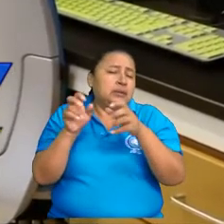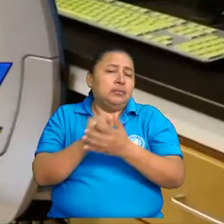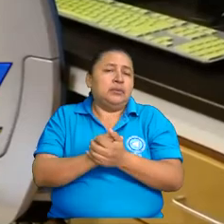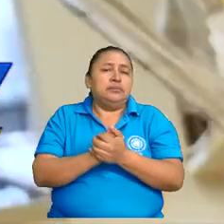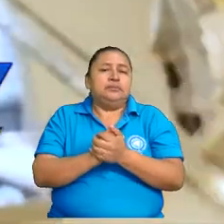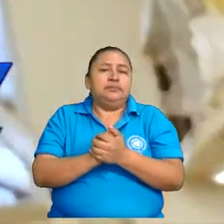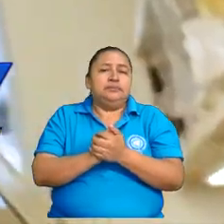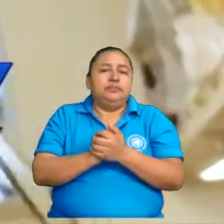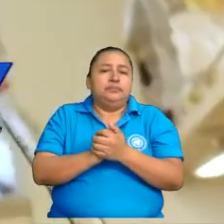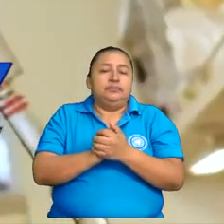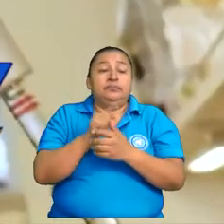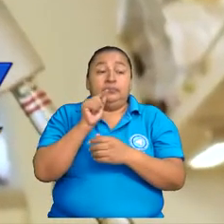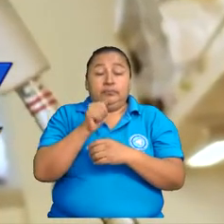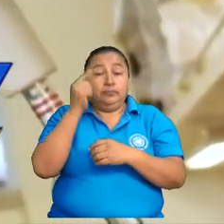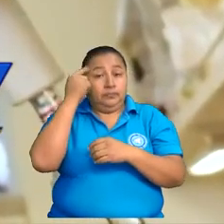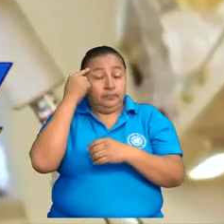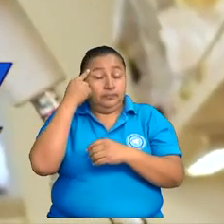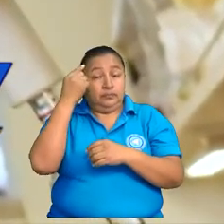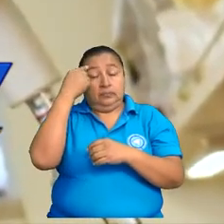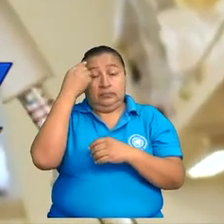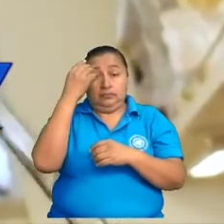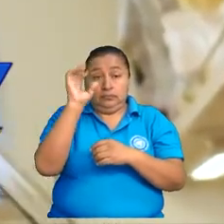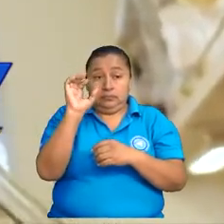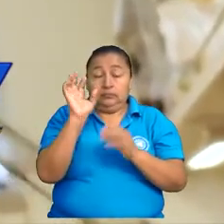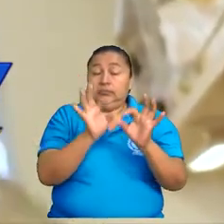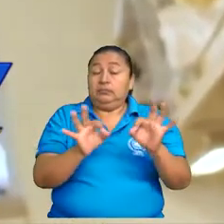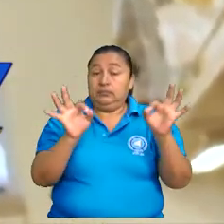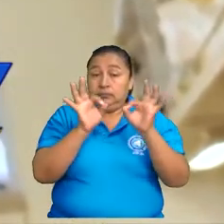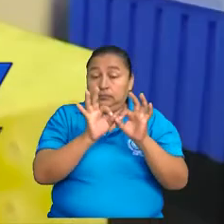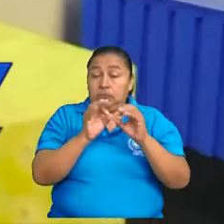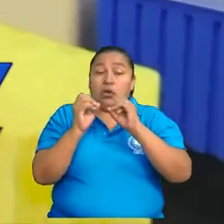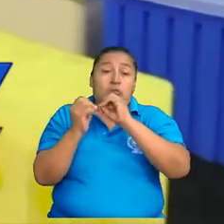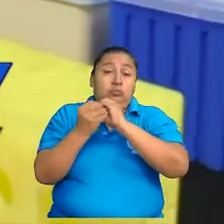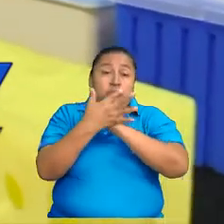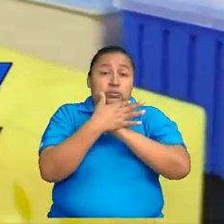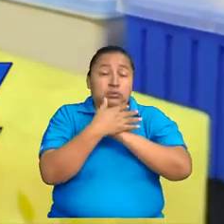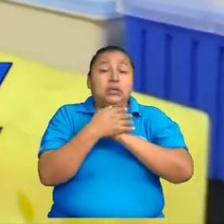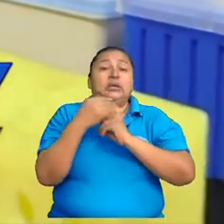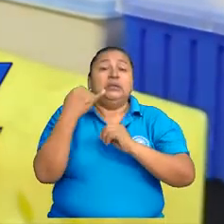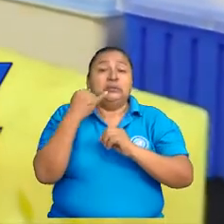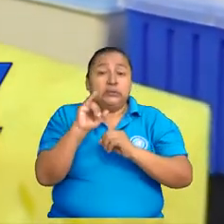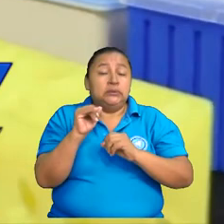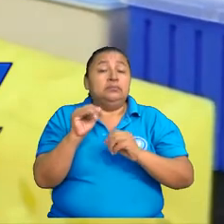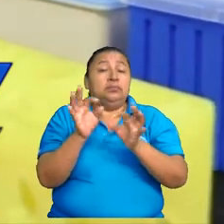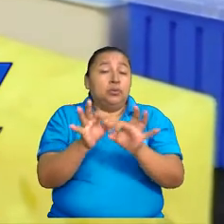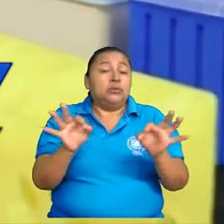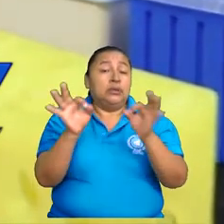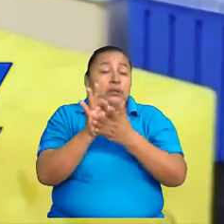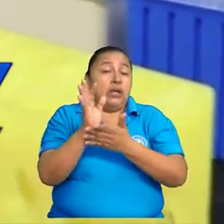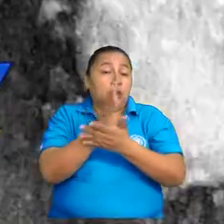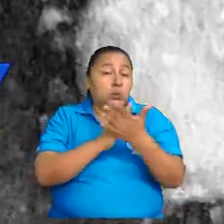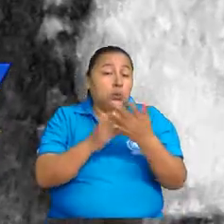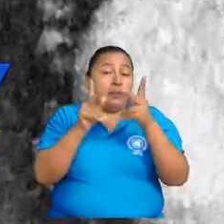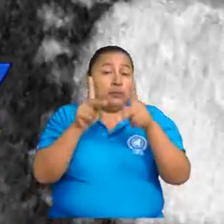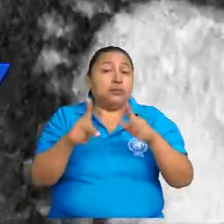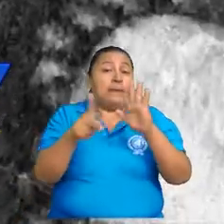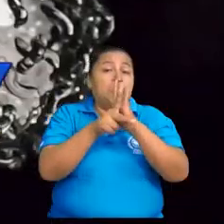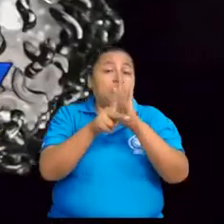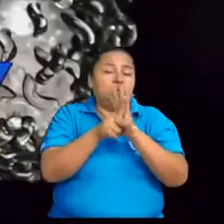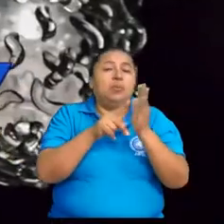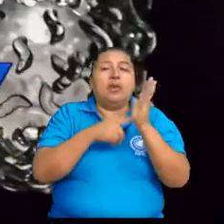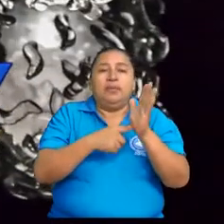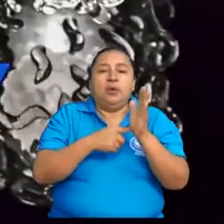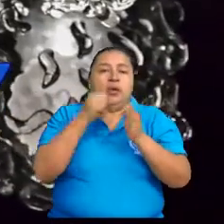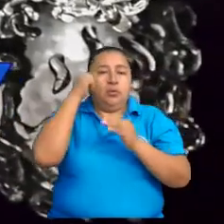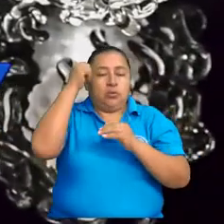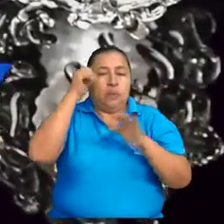creo que es muy importante y no solamente con el coronavirus. Definitivamente, claro, el riesgo de ciertos grupos como el adulto mayor, las